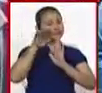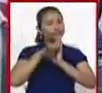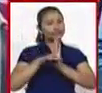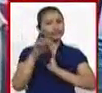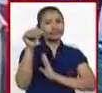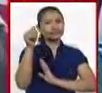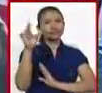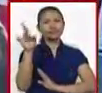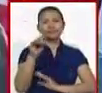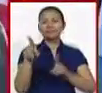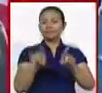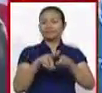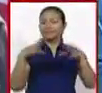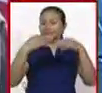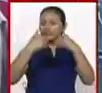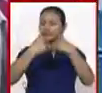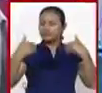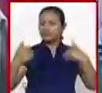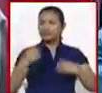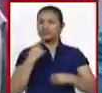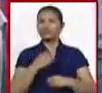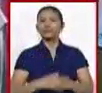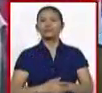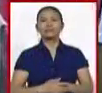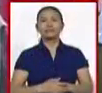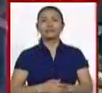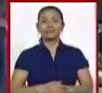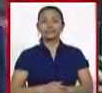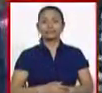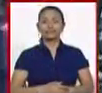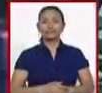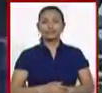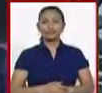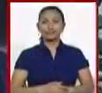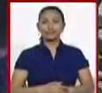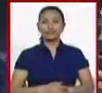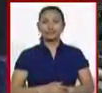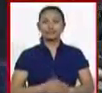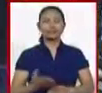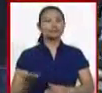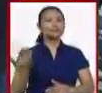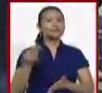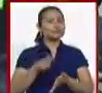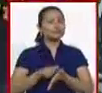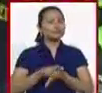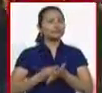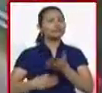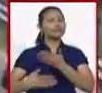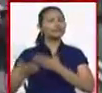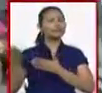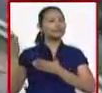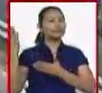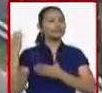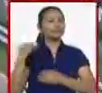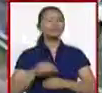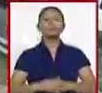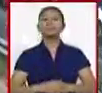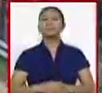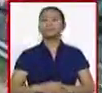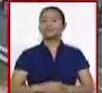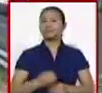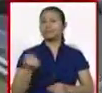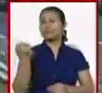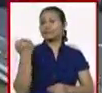cobren 10 bolivianos y aparte eso, digamos, que se nos perdone la deuda que tenemos, digamos, aquellos que tienen moto